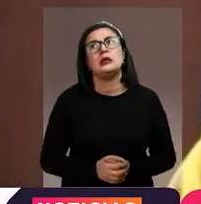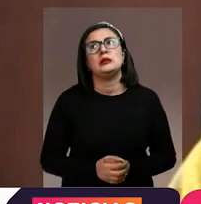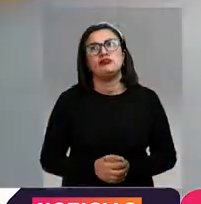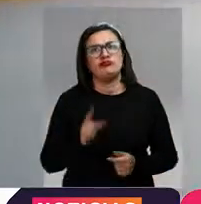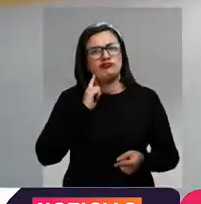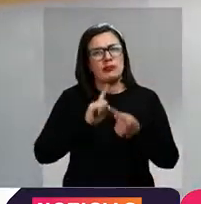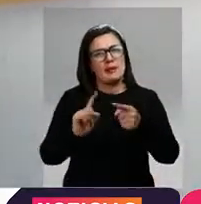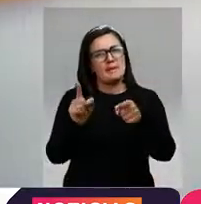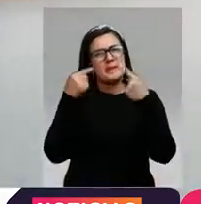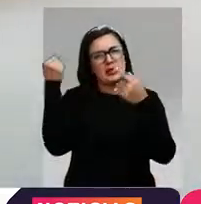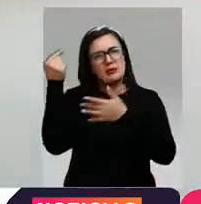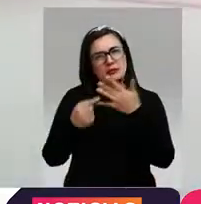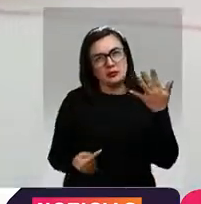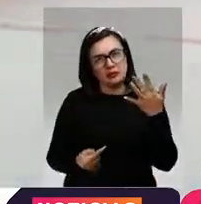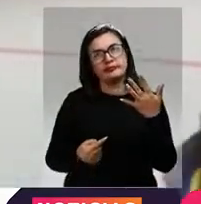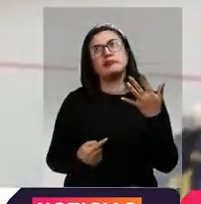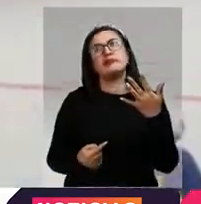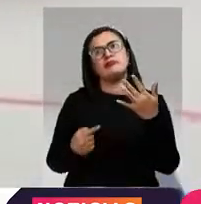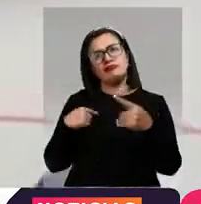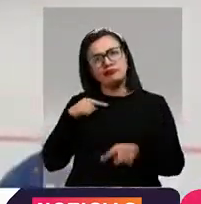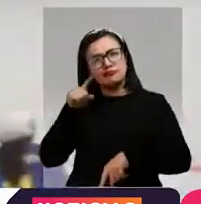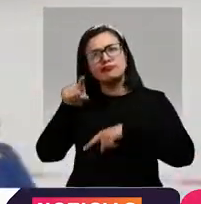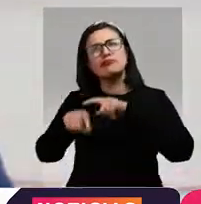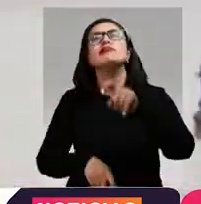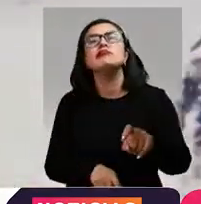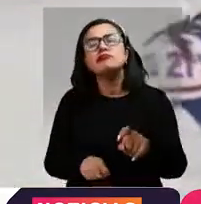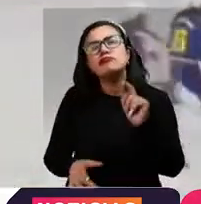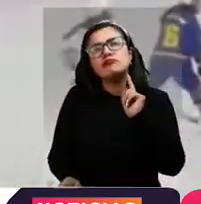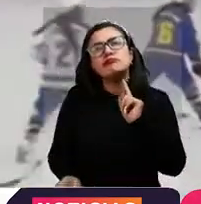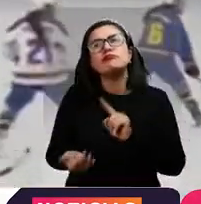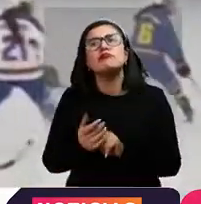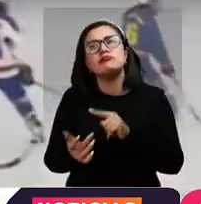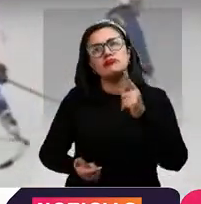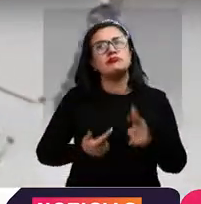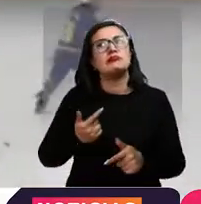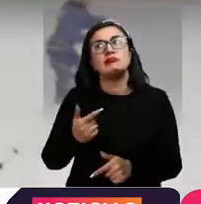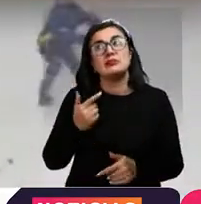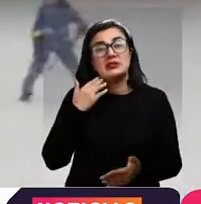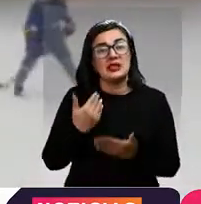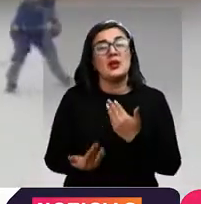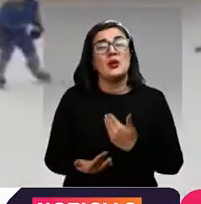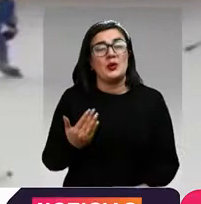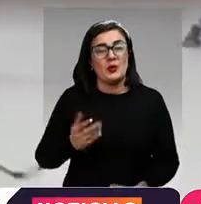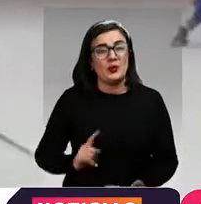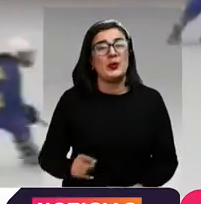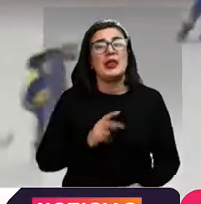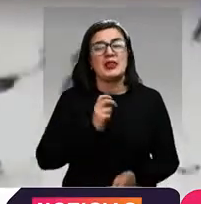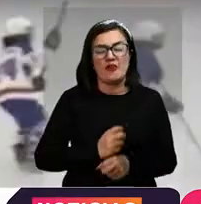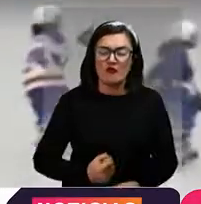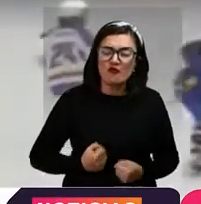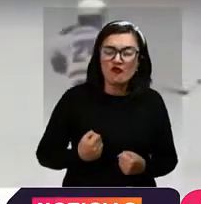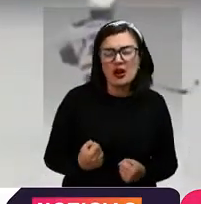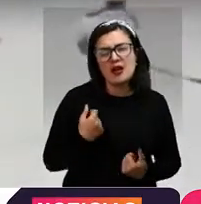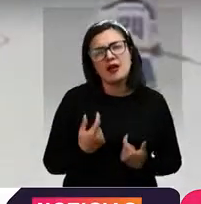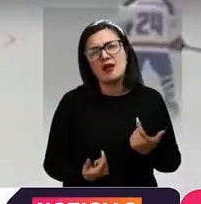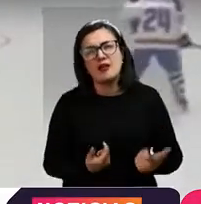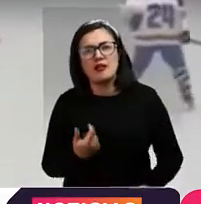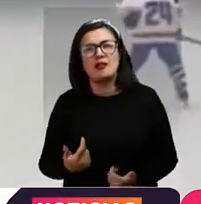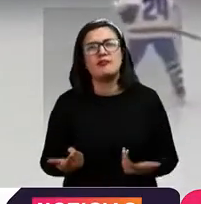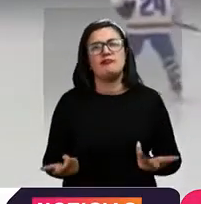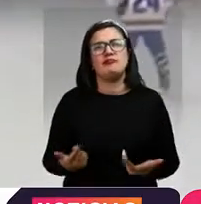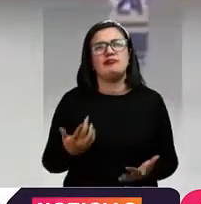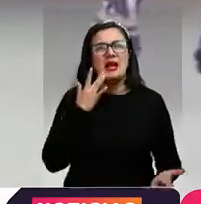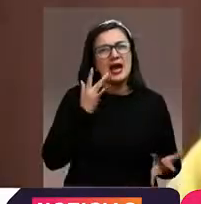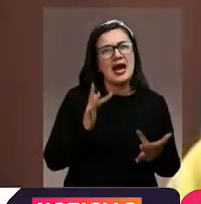altas y poder ir dando los primeros pasos, que tal vez son los más pequeños, pero tienen que ser los más fuertes, en la dirección adecuada,